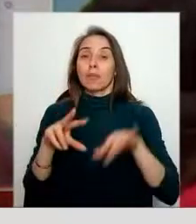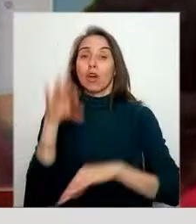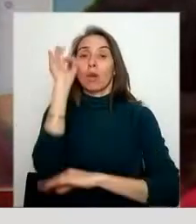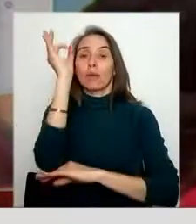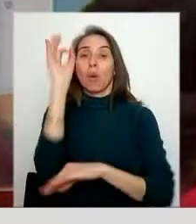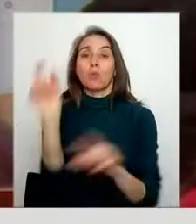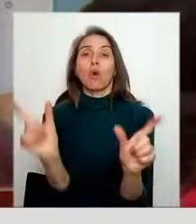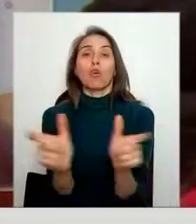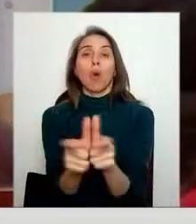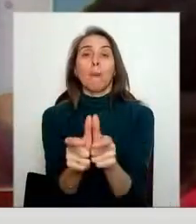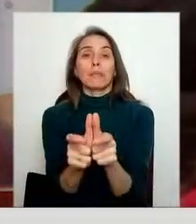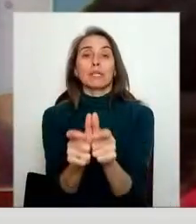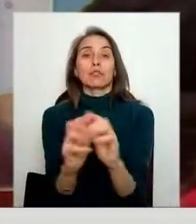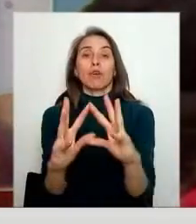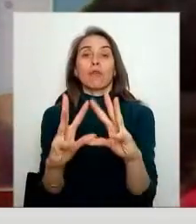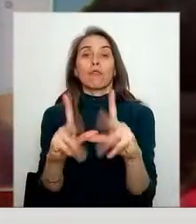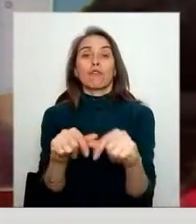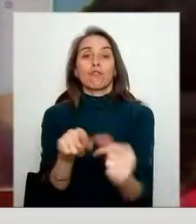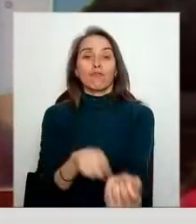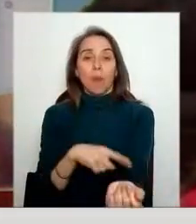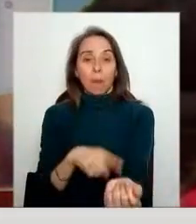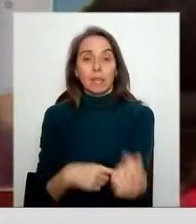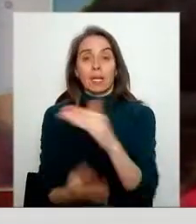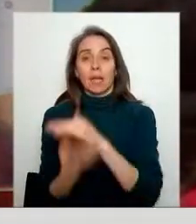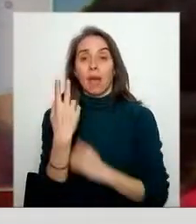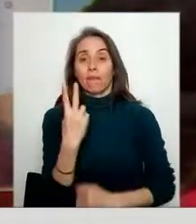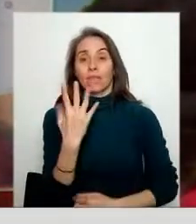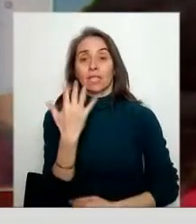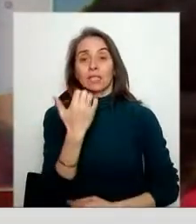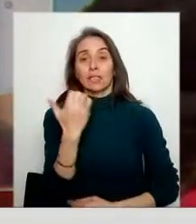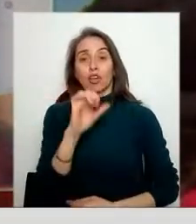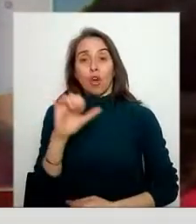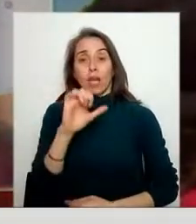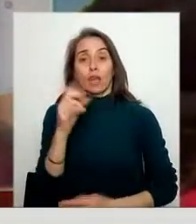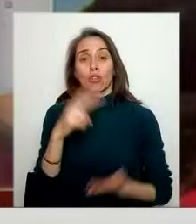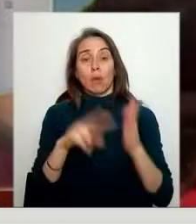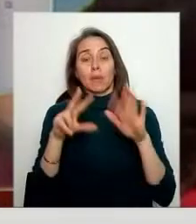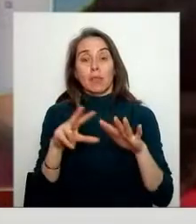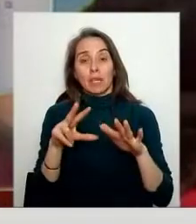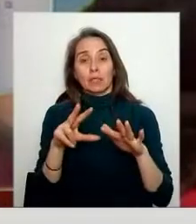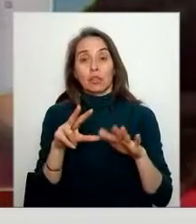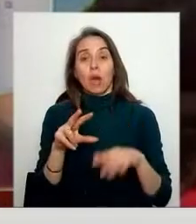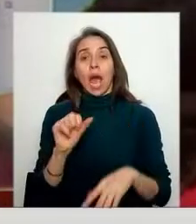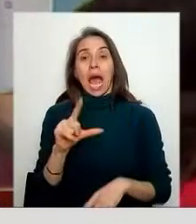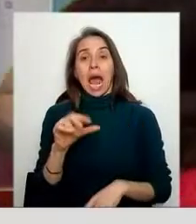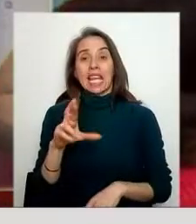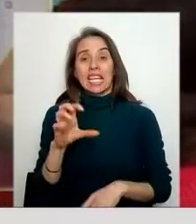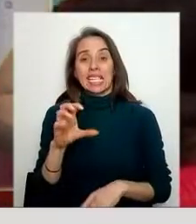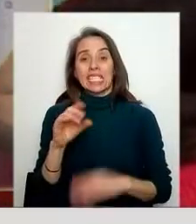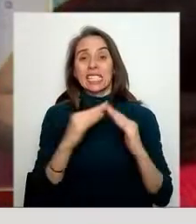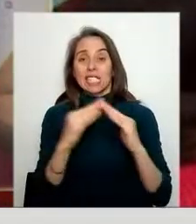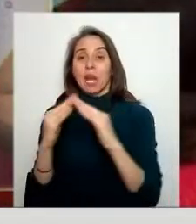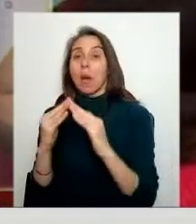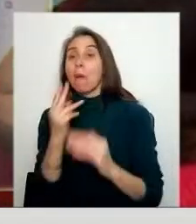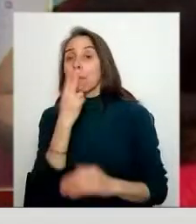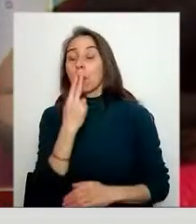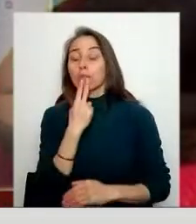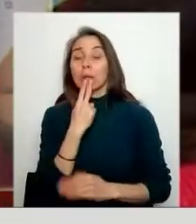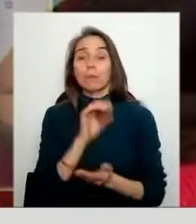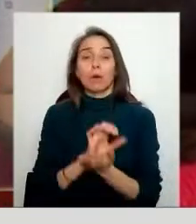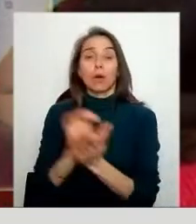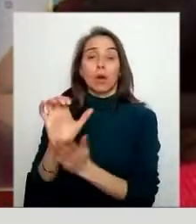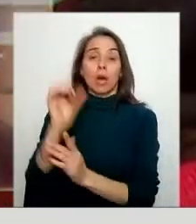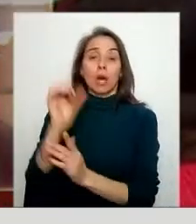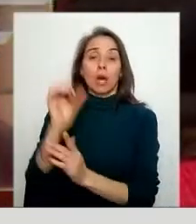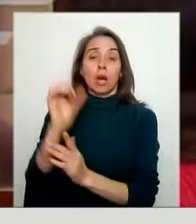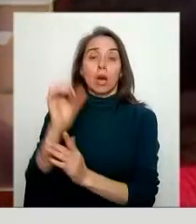de familia dice el pasado 25 de enero el 2018 ocurrió ven a leerse por tomaron los crímenes más brutales y aborrecibles de nuestro presente la